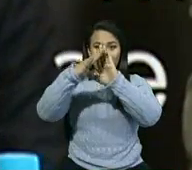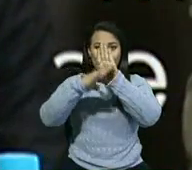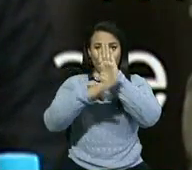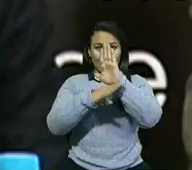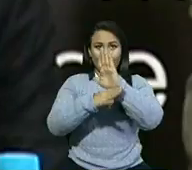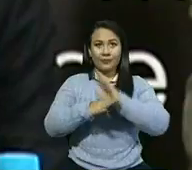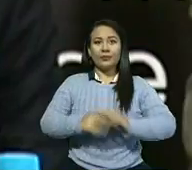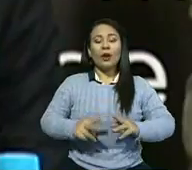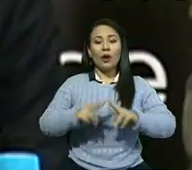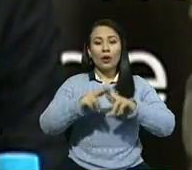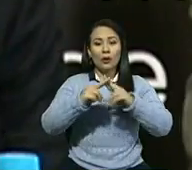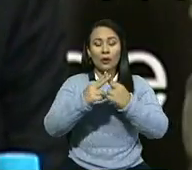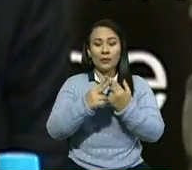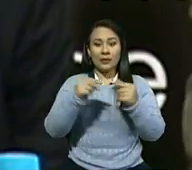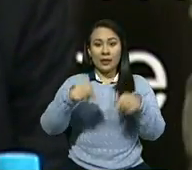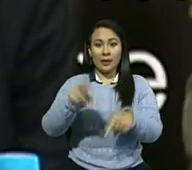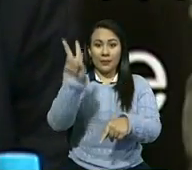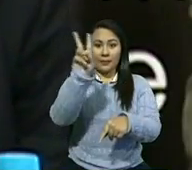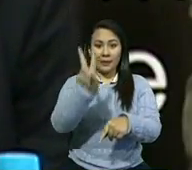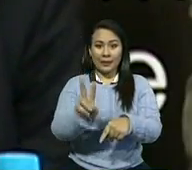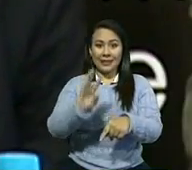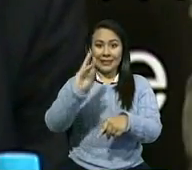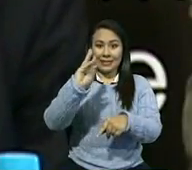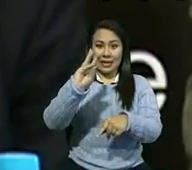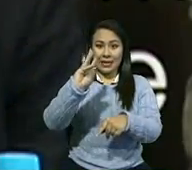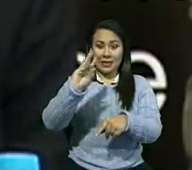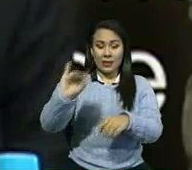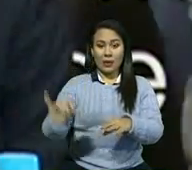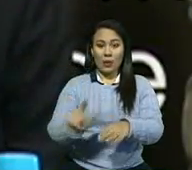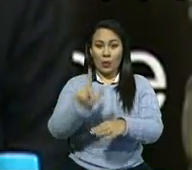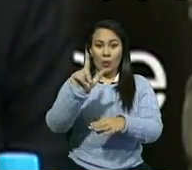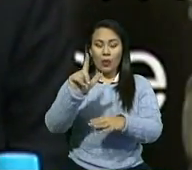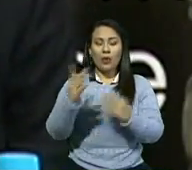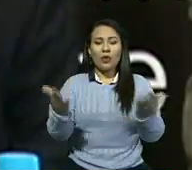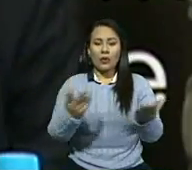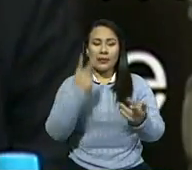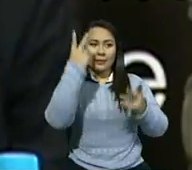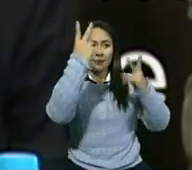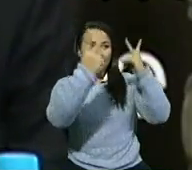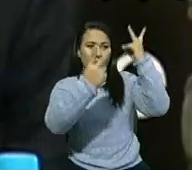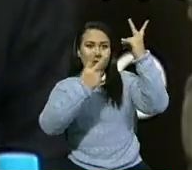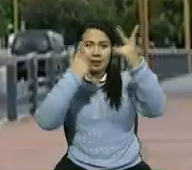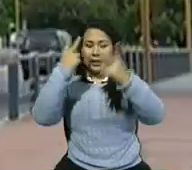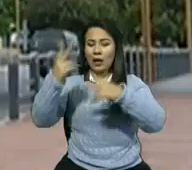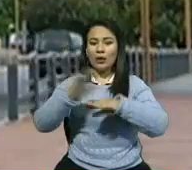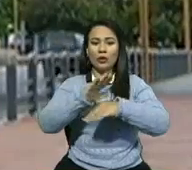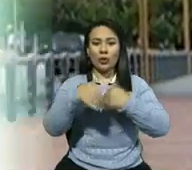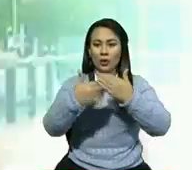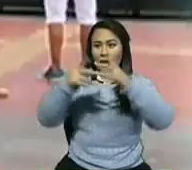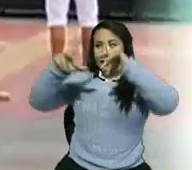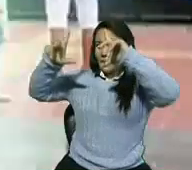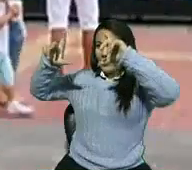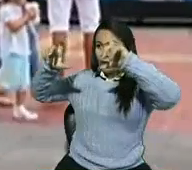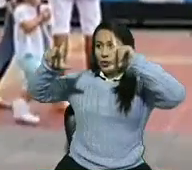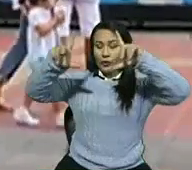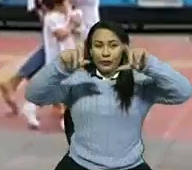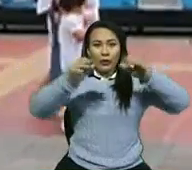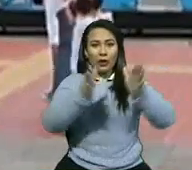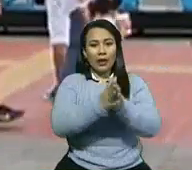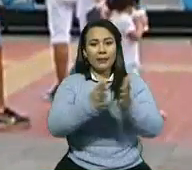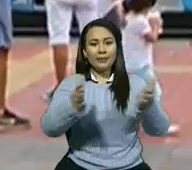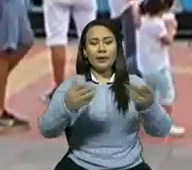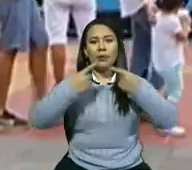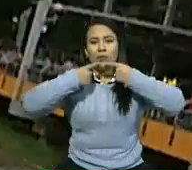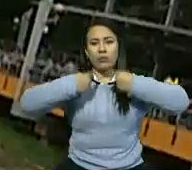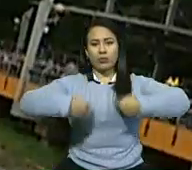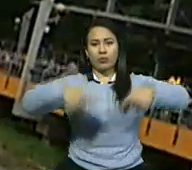Aspiramos a empezar pues este viernes 6 y sábado 7 de julio con un recorrido turístico fotográfico. Las imágenes captadas en